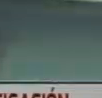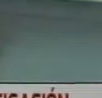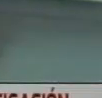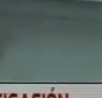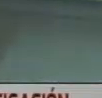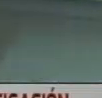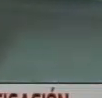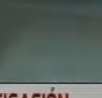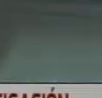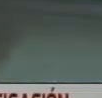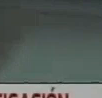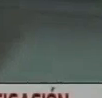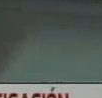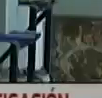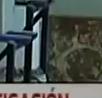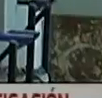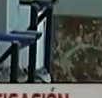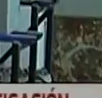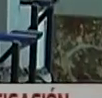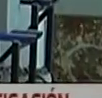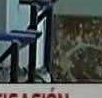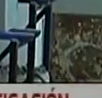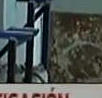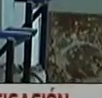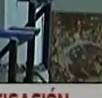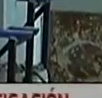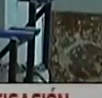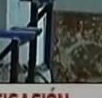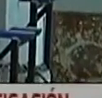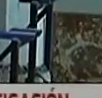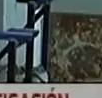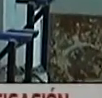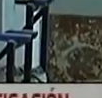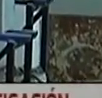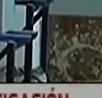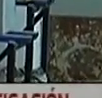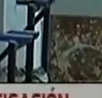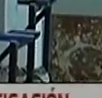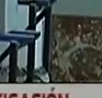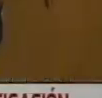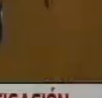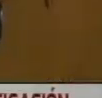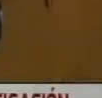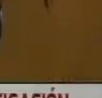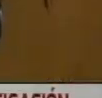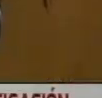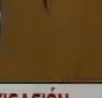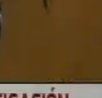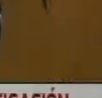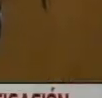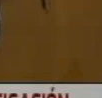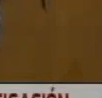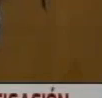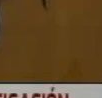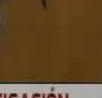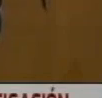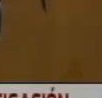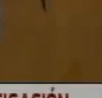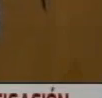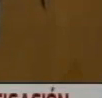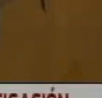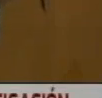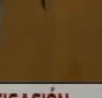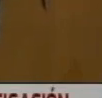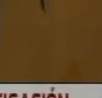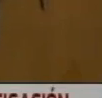y obviamente del gobernador rubén costas ellos contrataron una empresa para hacer